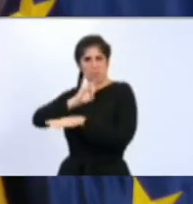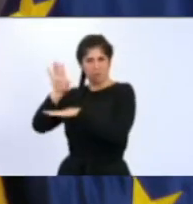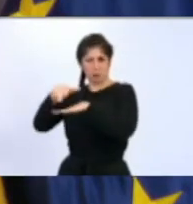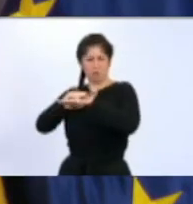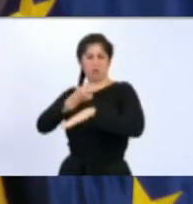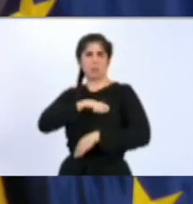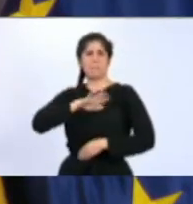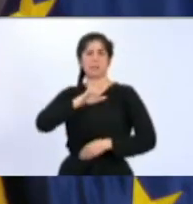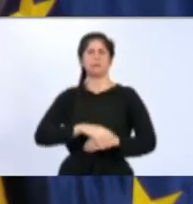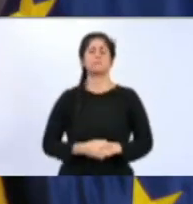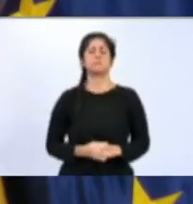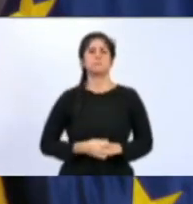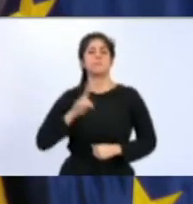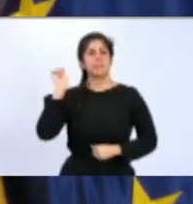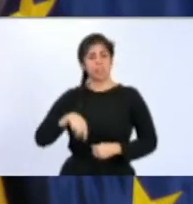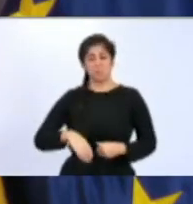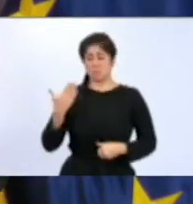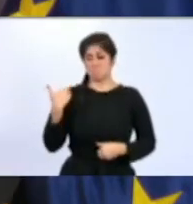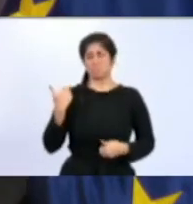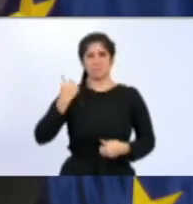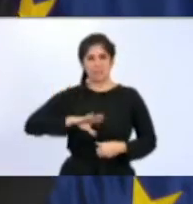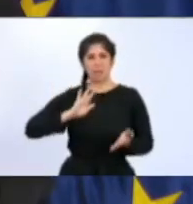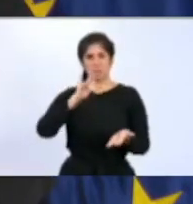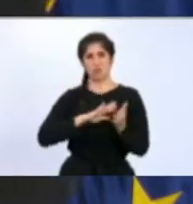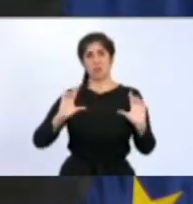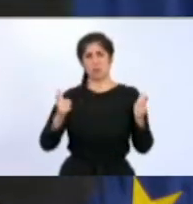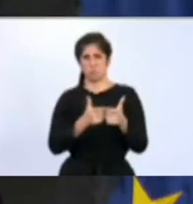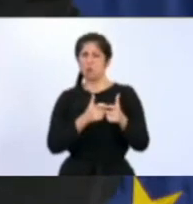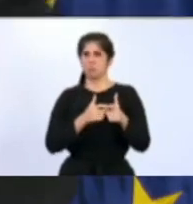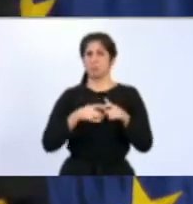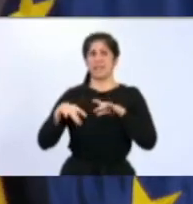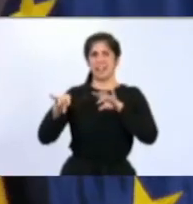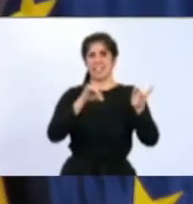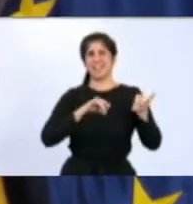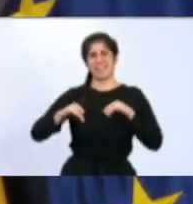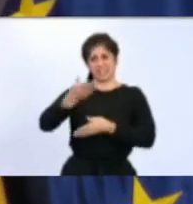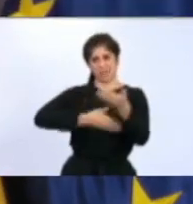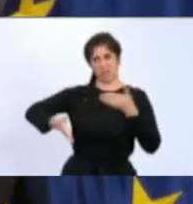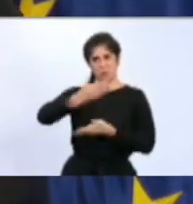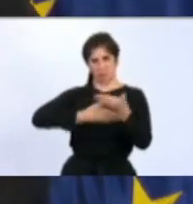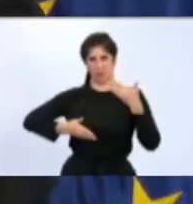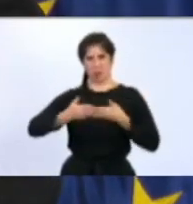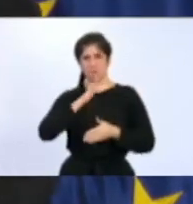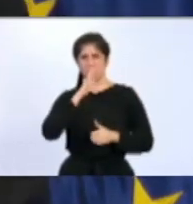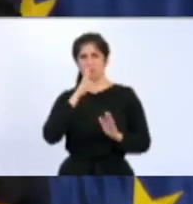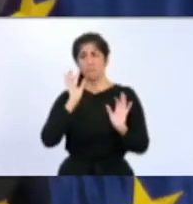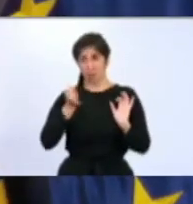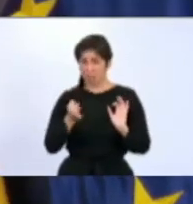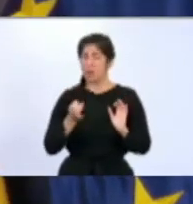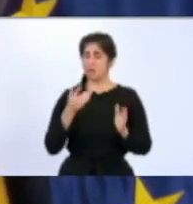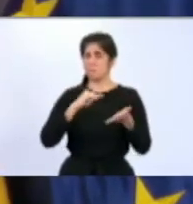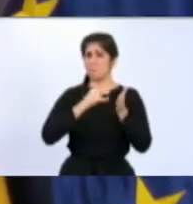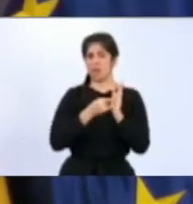que se analizaron algunos parámetros, porque el plan sí debe ser coordinado, debe ser